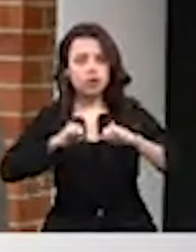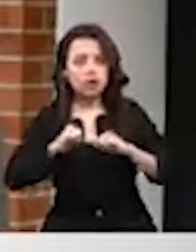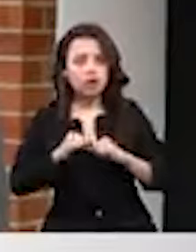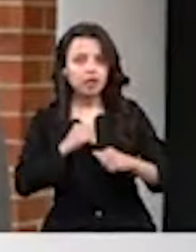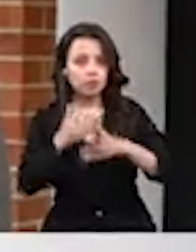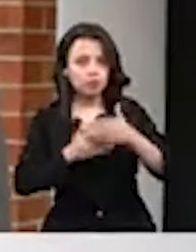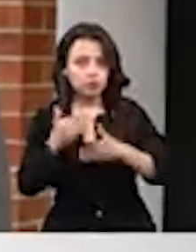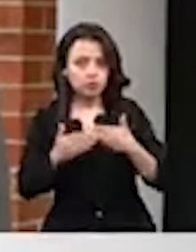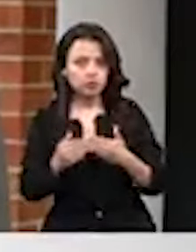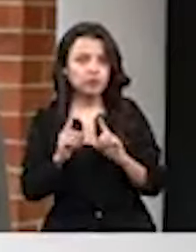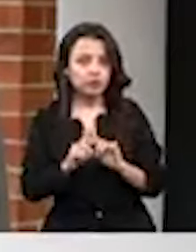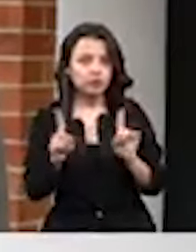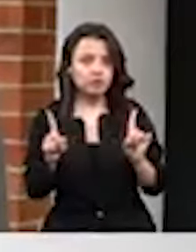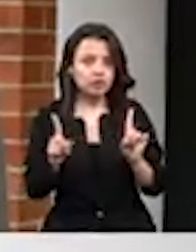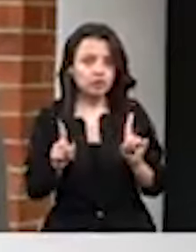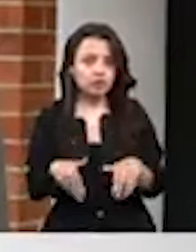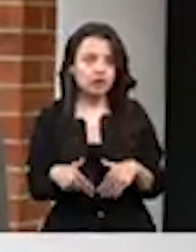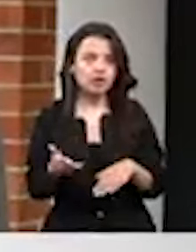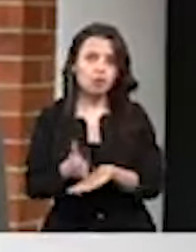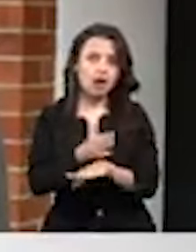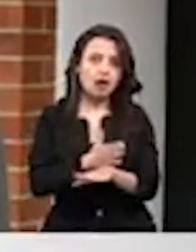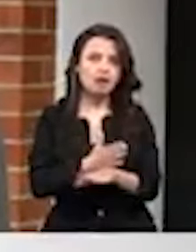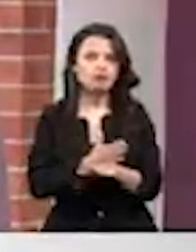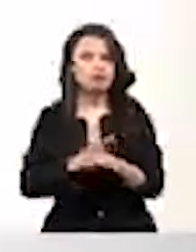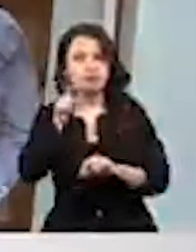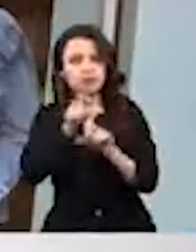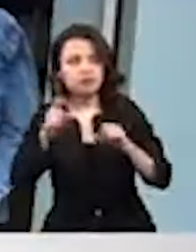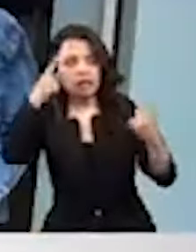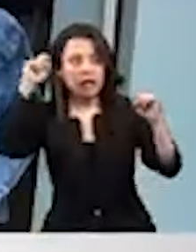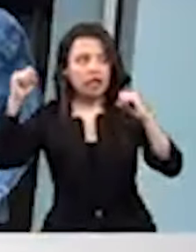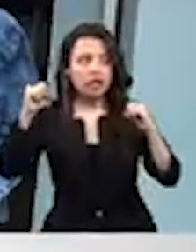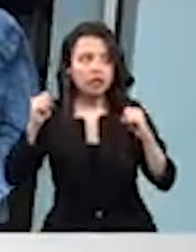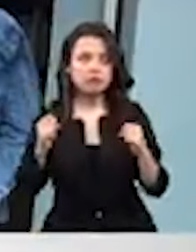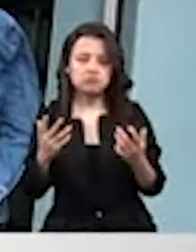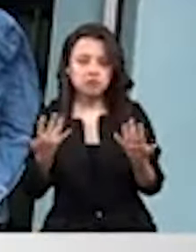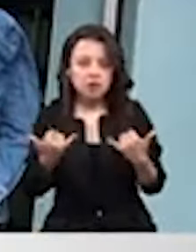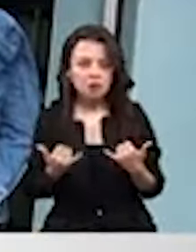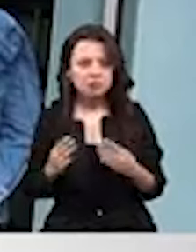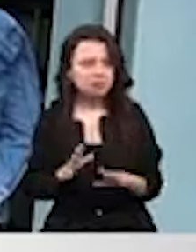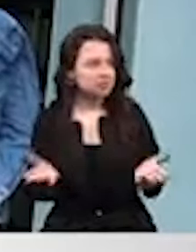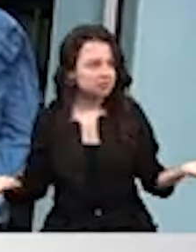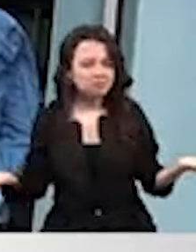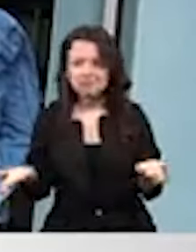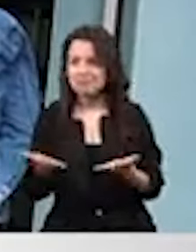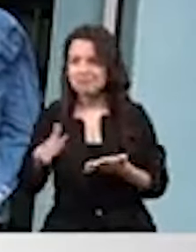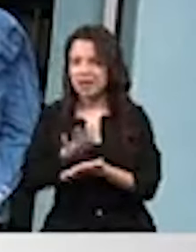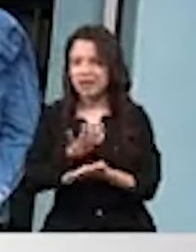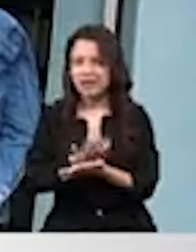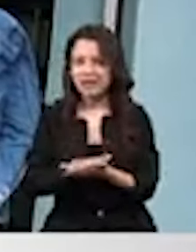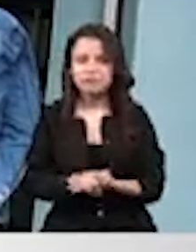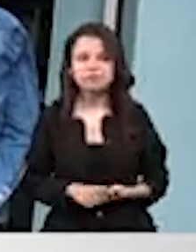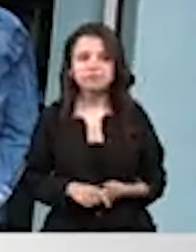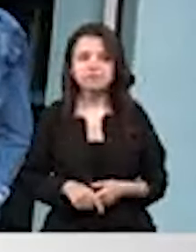a cómo estaba antes, de toda la gente desesperada para poder entrar. ¿Te parece que eso es un avance para uno dejar de compartirle sus